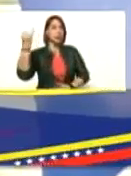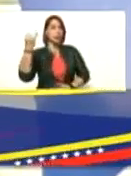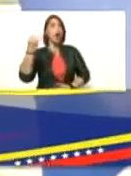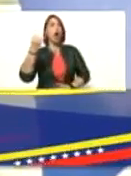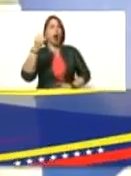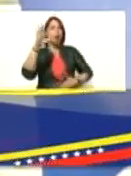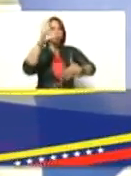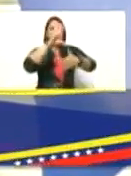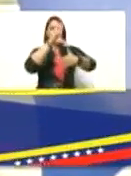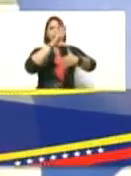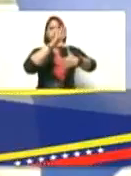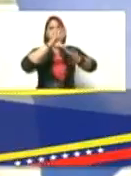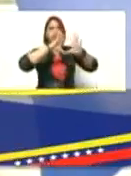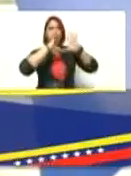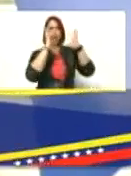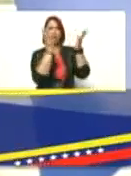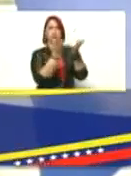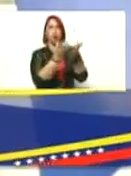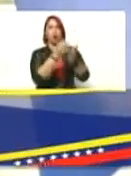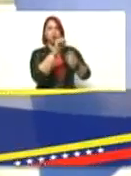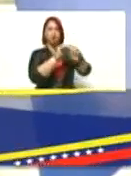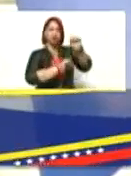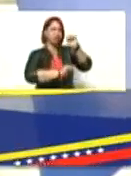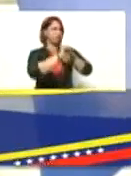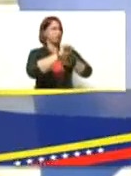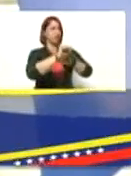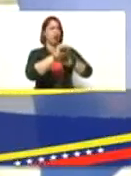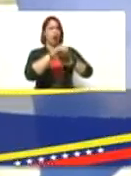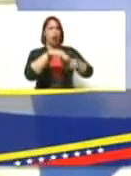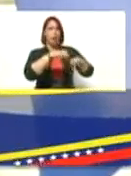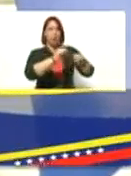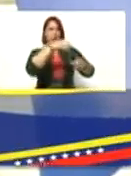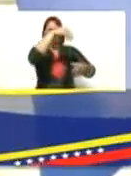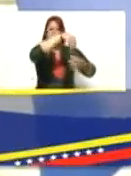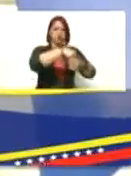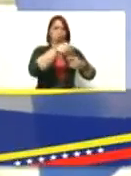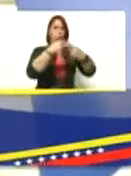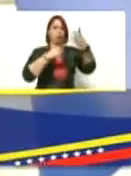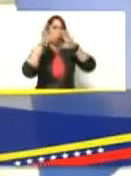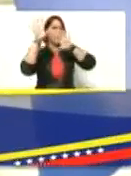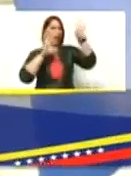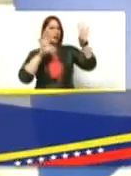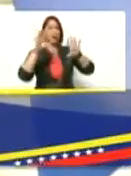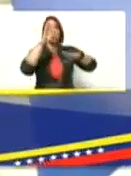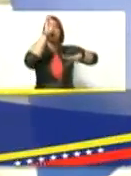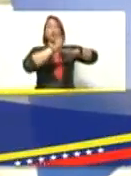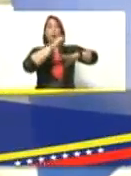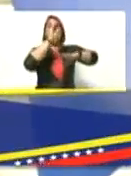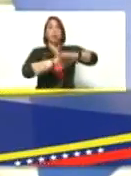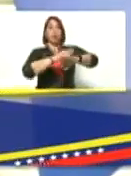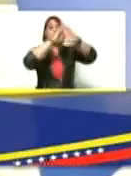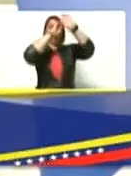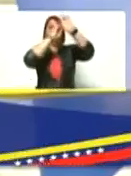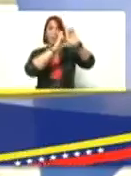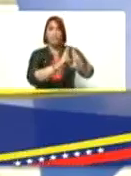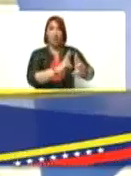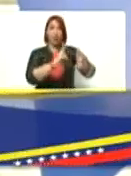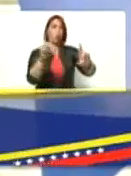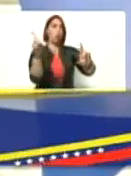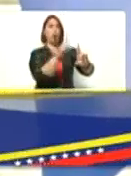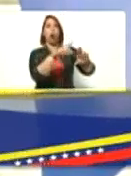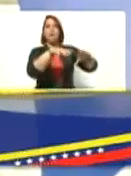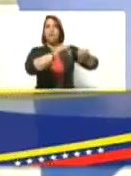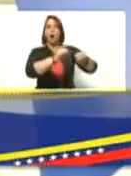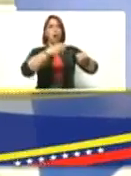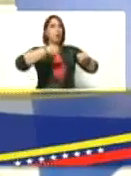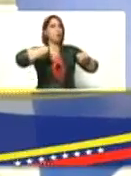Rechazamos las intromisiones extranjeras y solicitamos el respeto a la no intervención